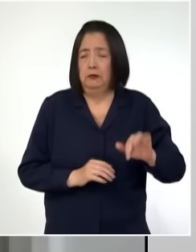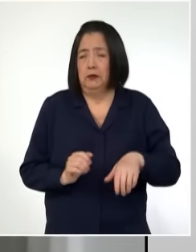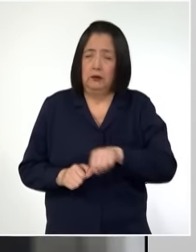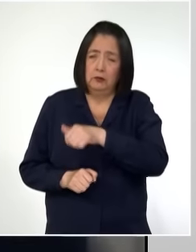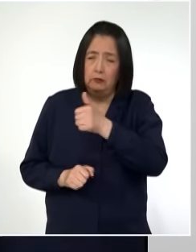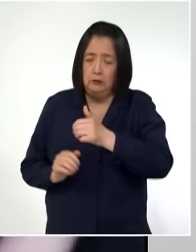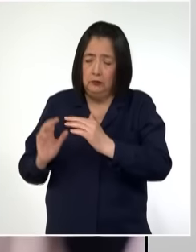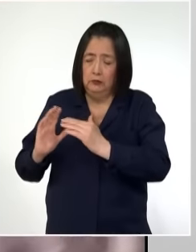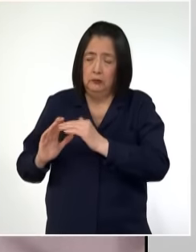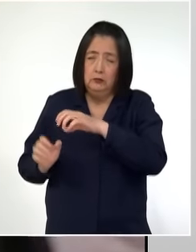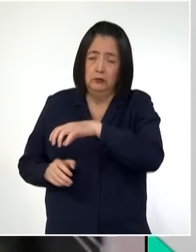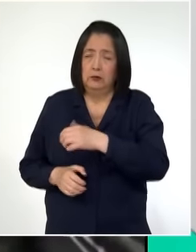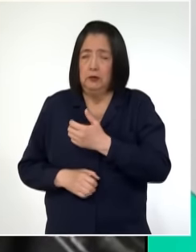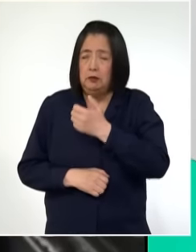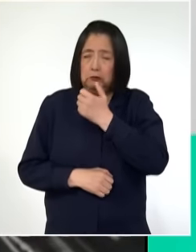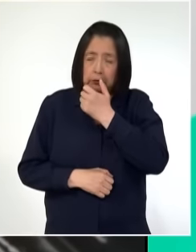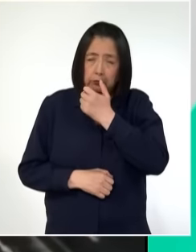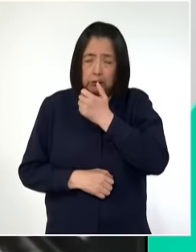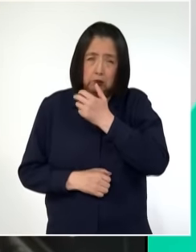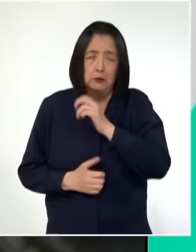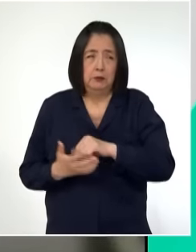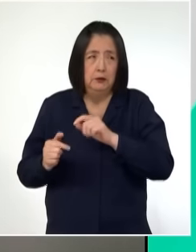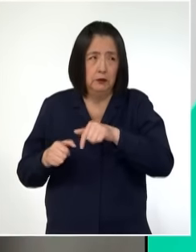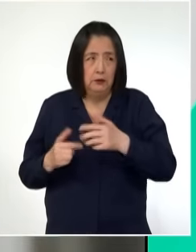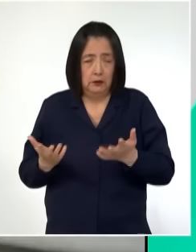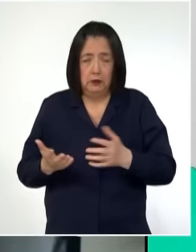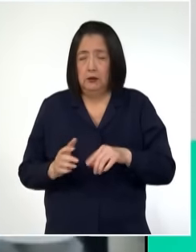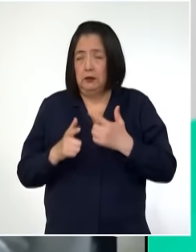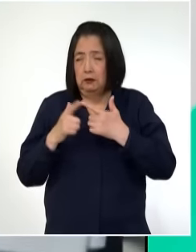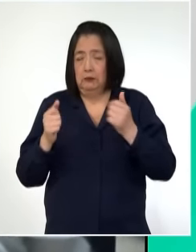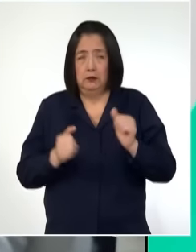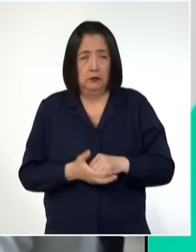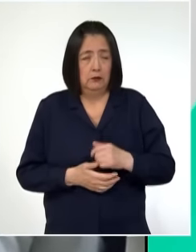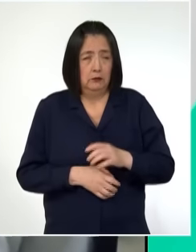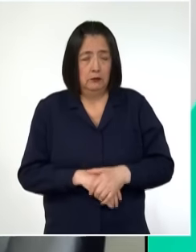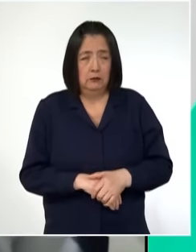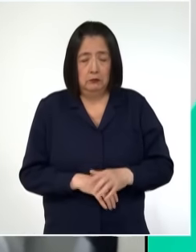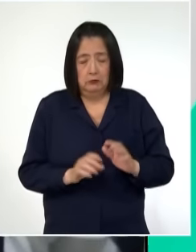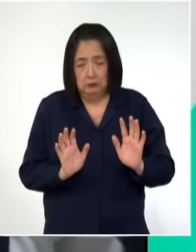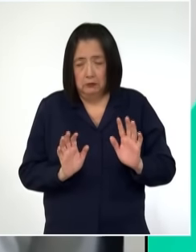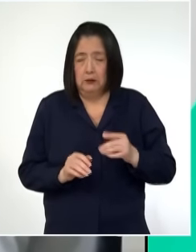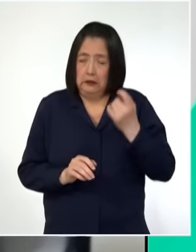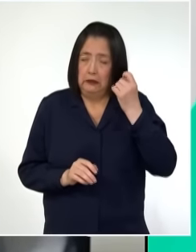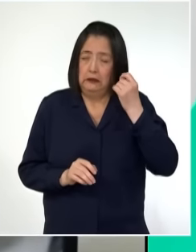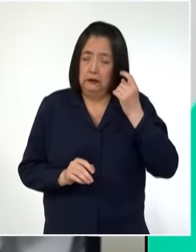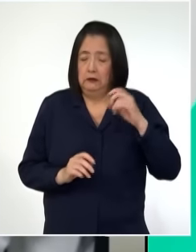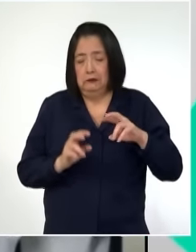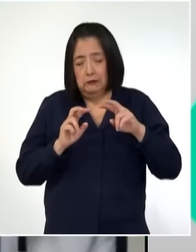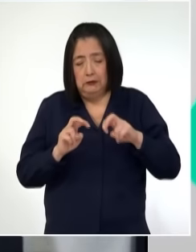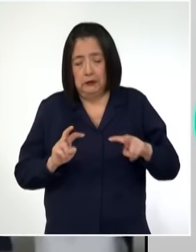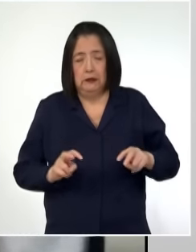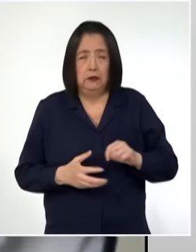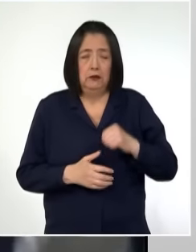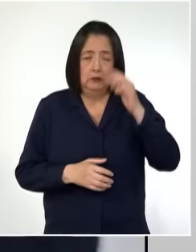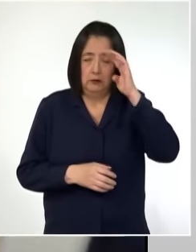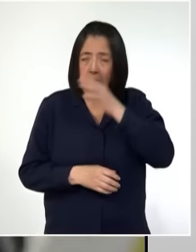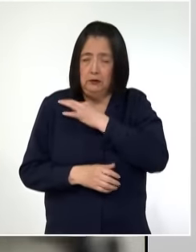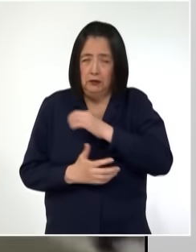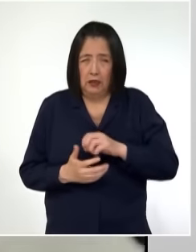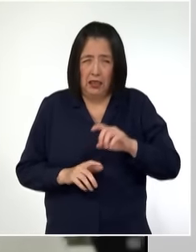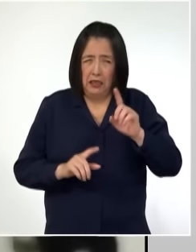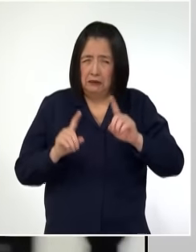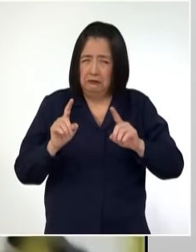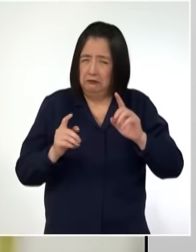otro en la unidad de radiopatrulla centro acá en La Libertad. Correcto. Esto, bueno, es materia de investigación general, pero ¿habría